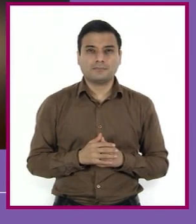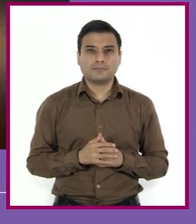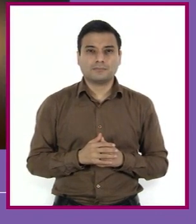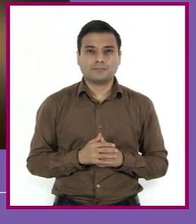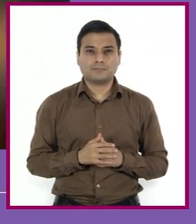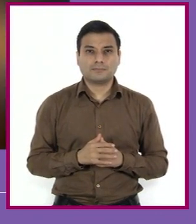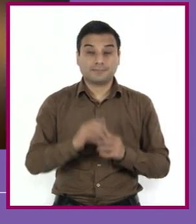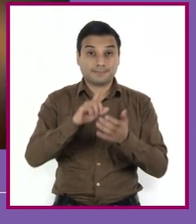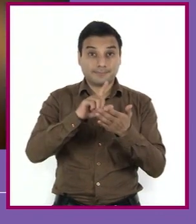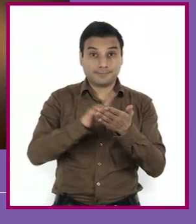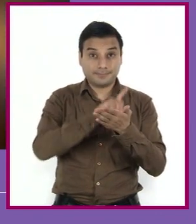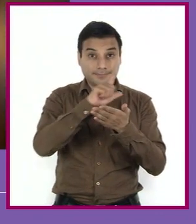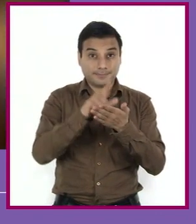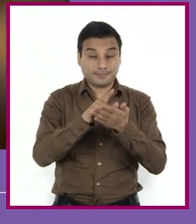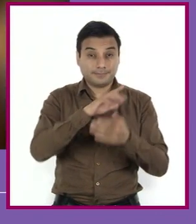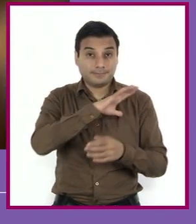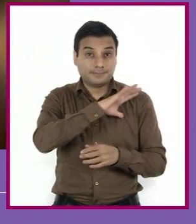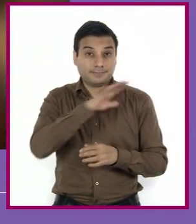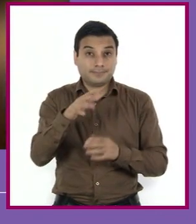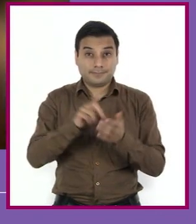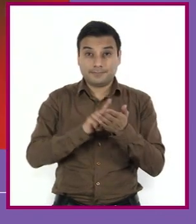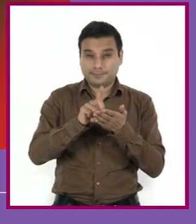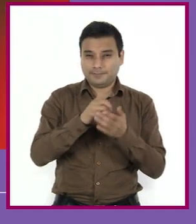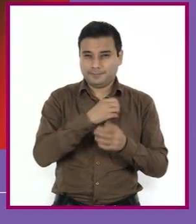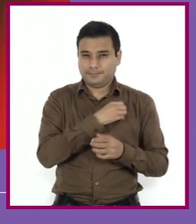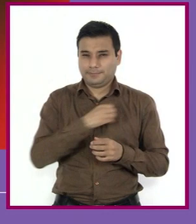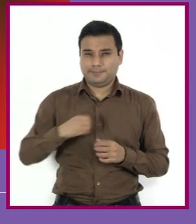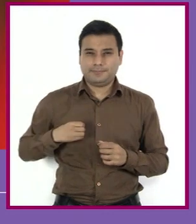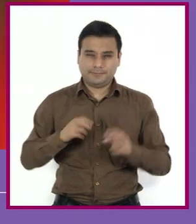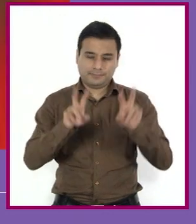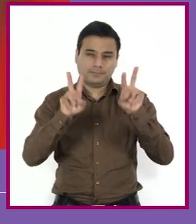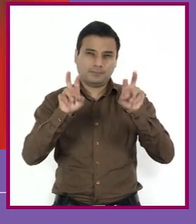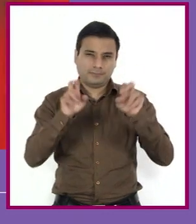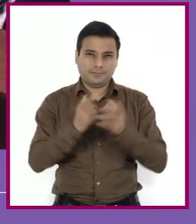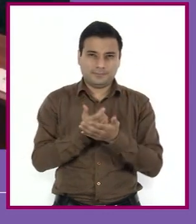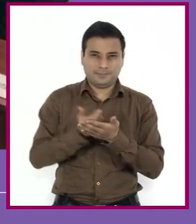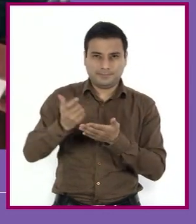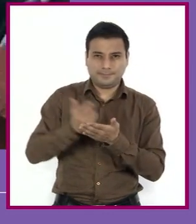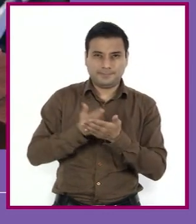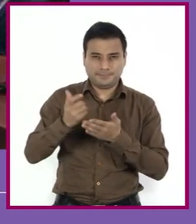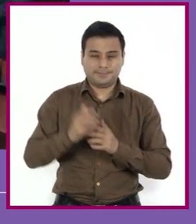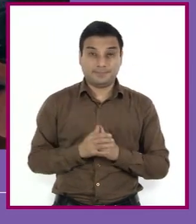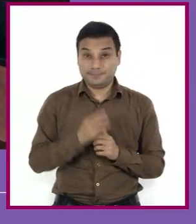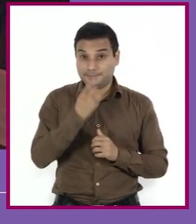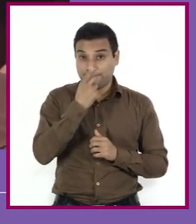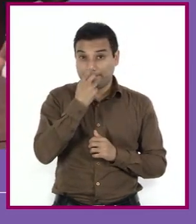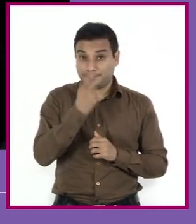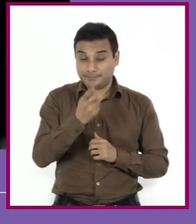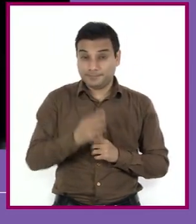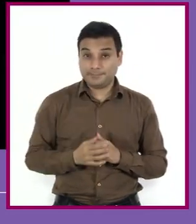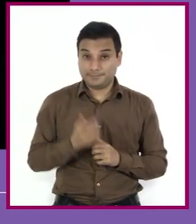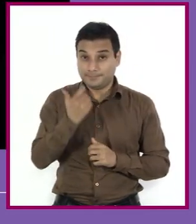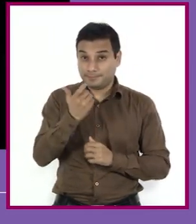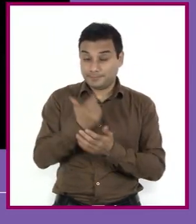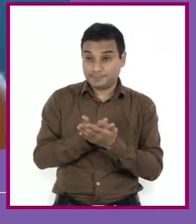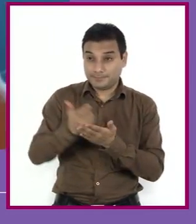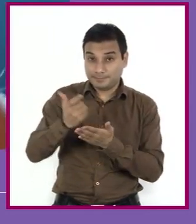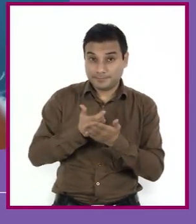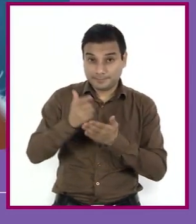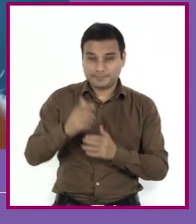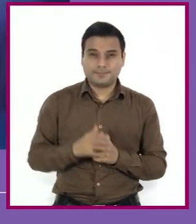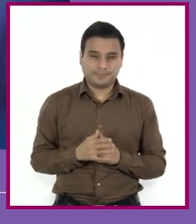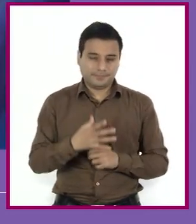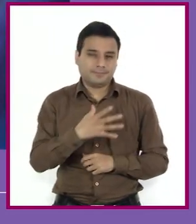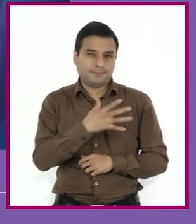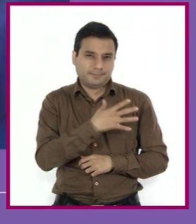La Ley General sobre los Derechos y Obligaciones en materia de pensión alimenticia señala que esta pensión es el derecho que tienen